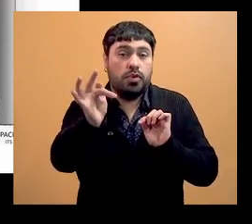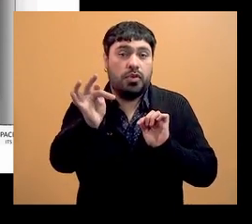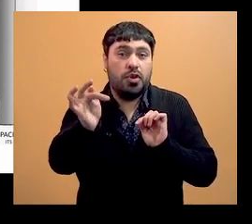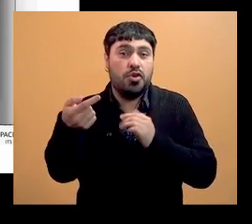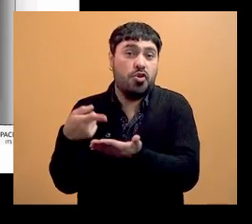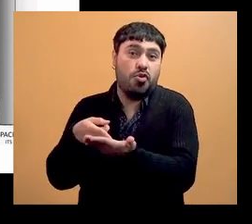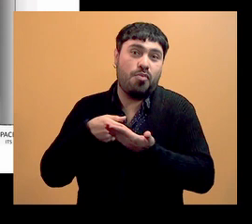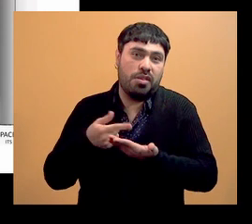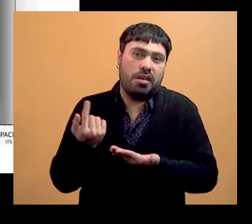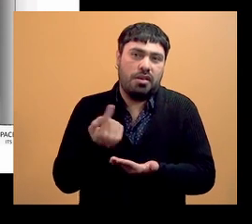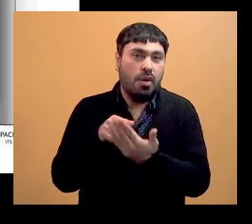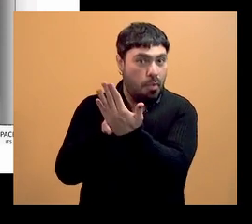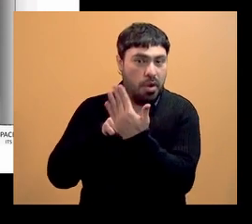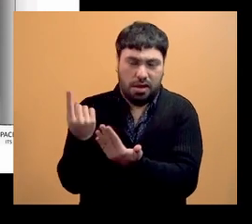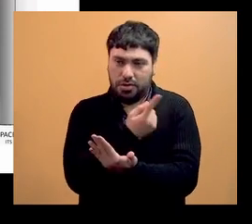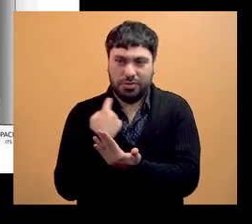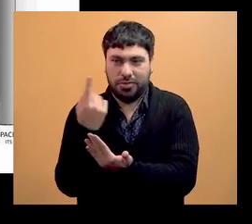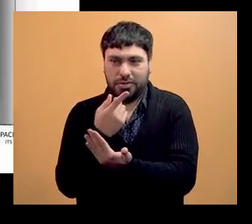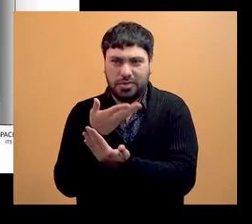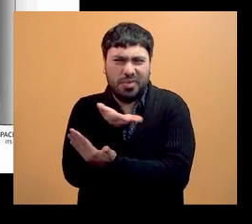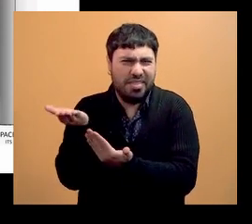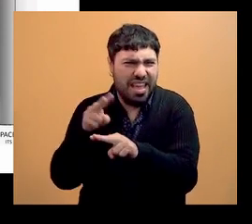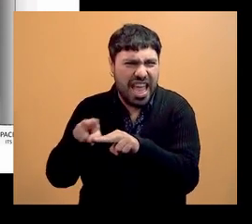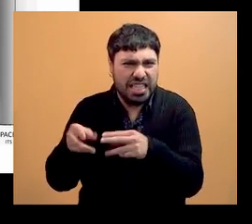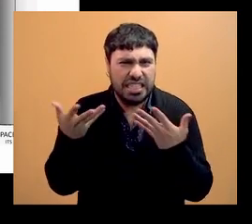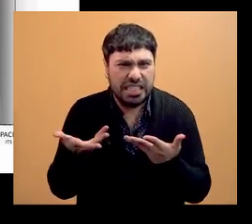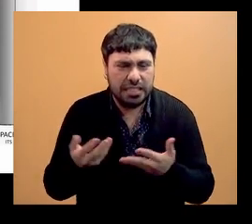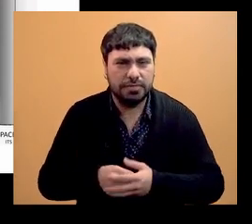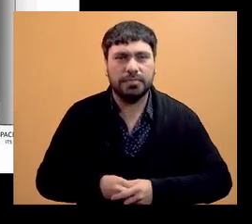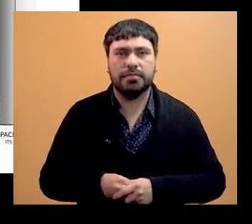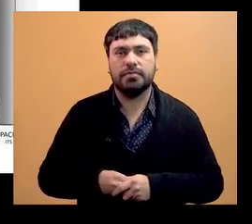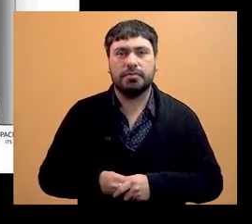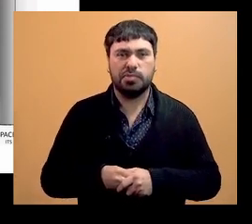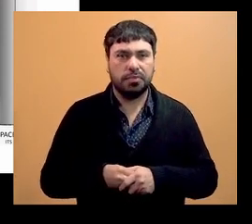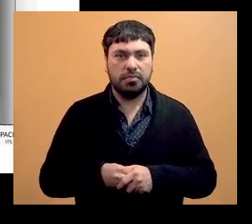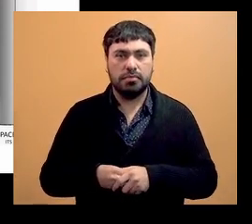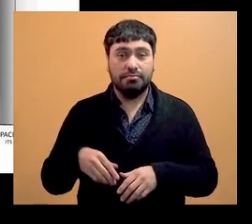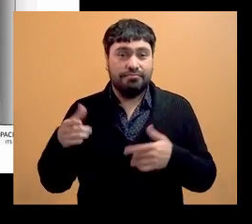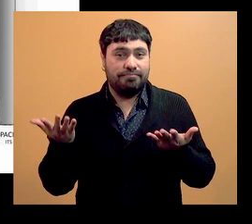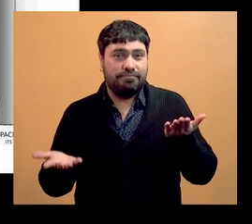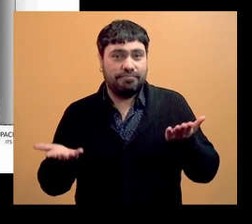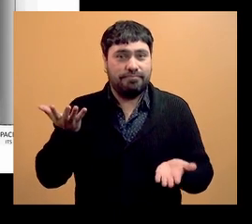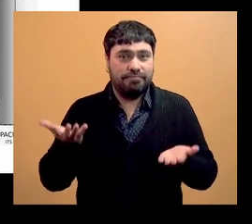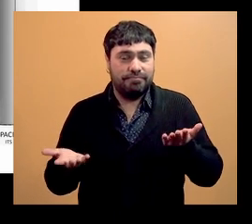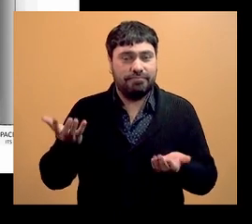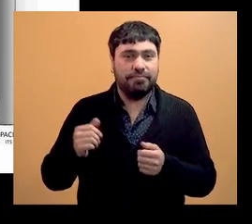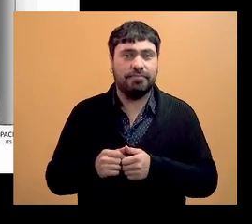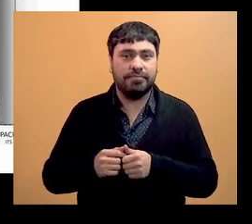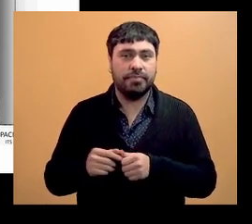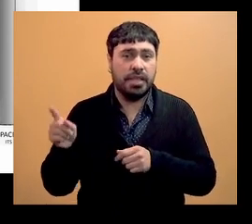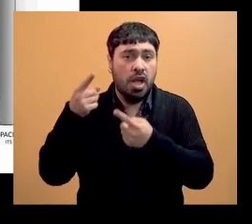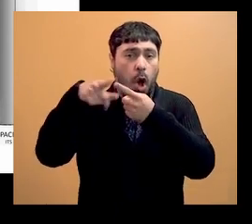haciendo ahora particularmente con el New Glenn. También, como de forma comparativa, está hacia la derecha el